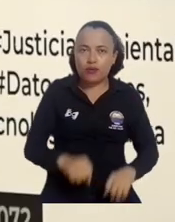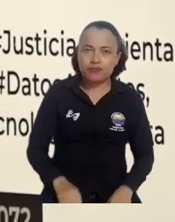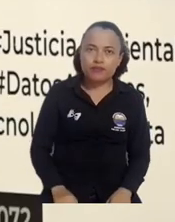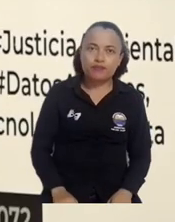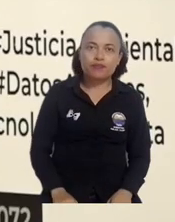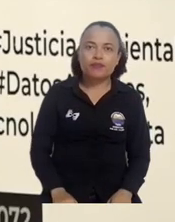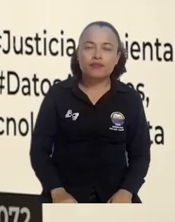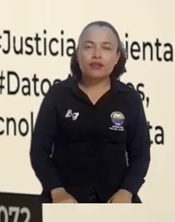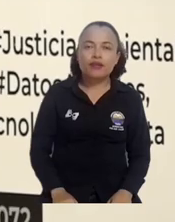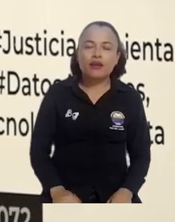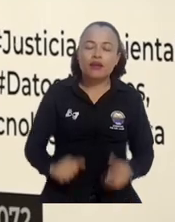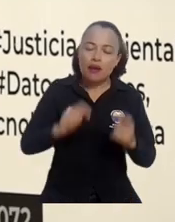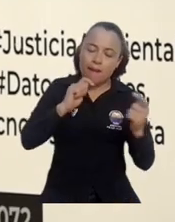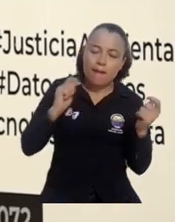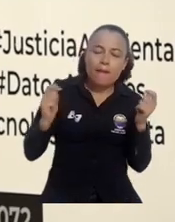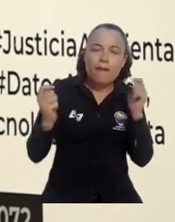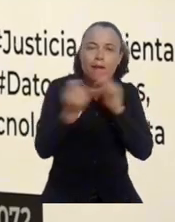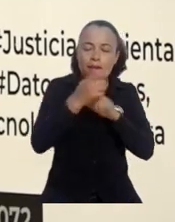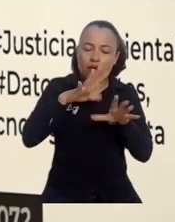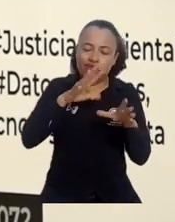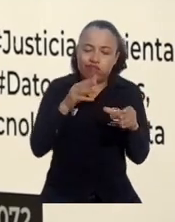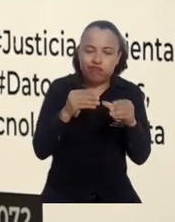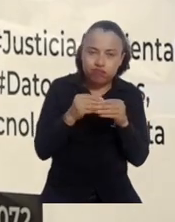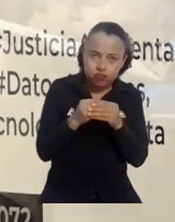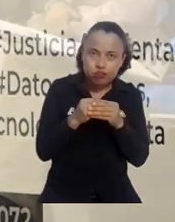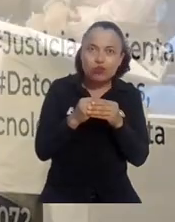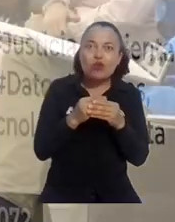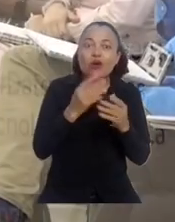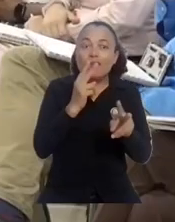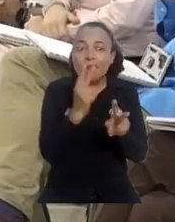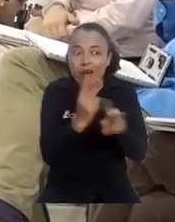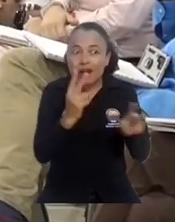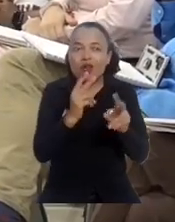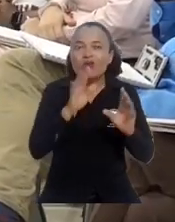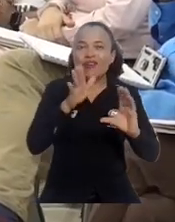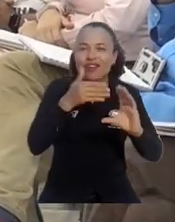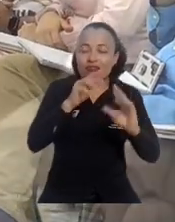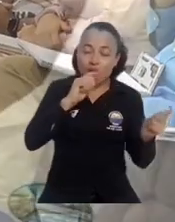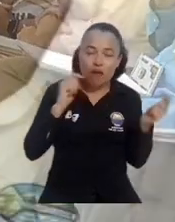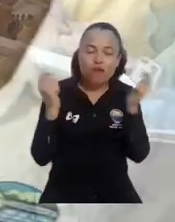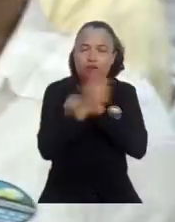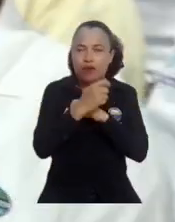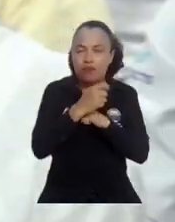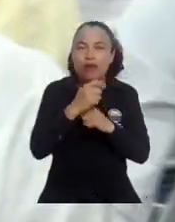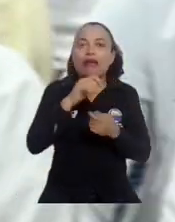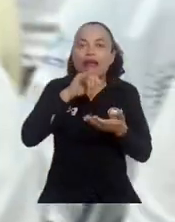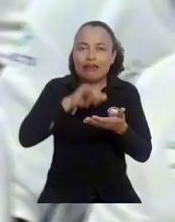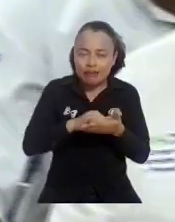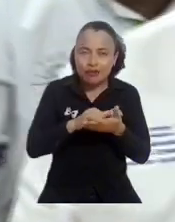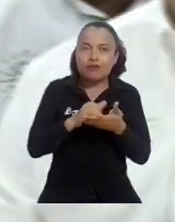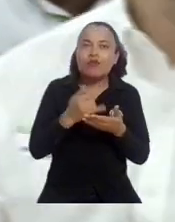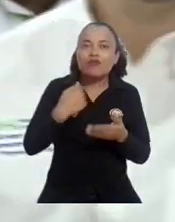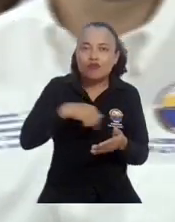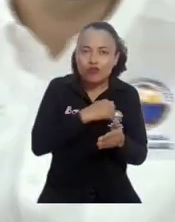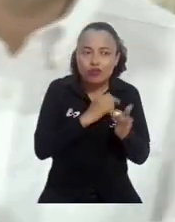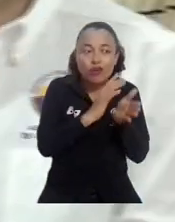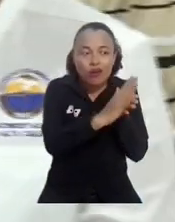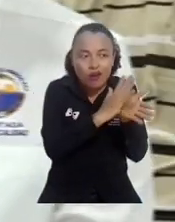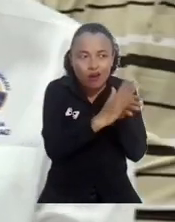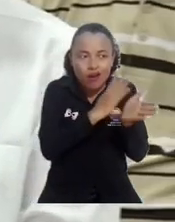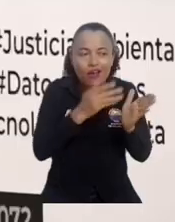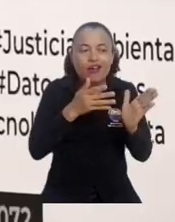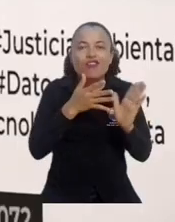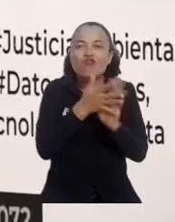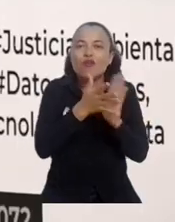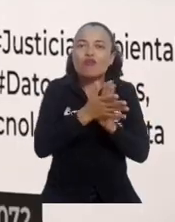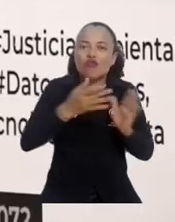y una adaptación a la gestión del riesgo y al cambio climático. Y eso pasa precisamente por tener datos confiables, fiables y además datos